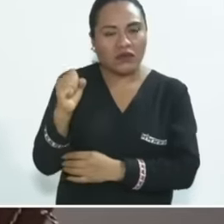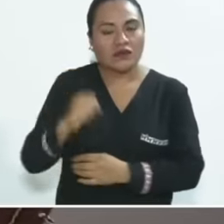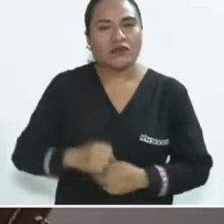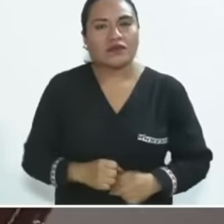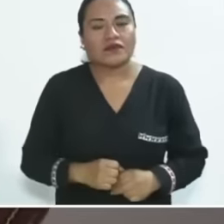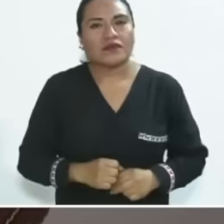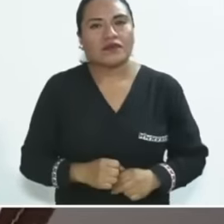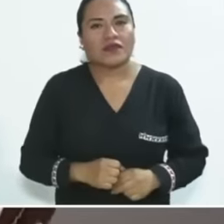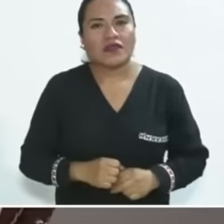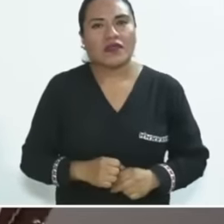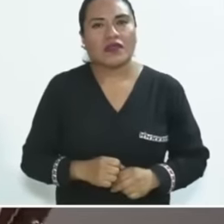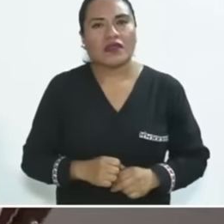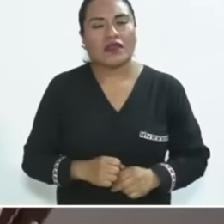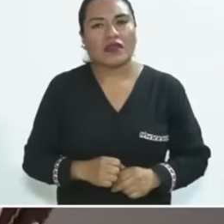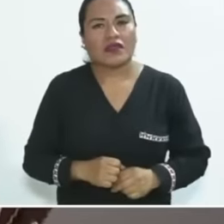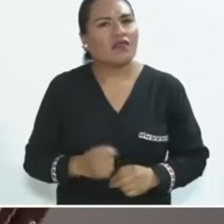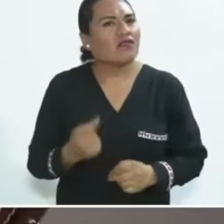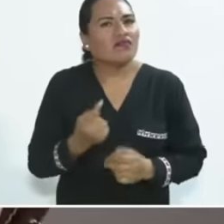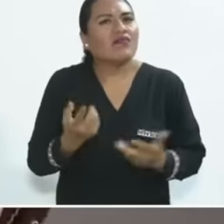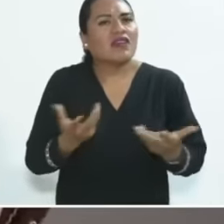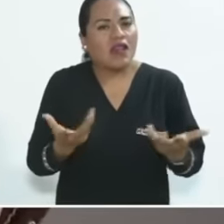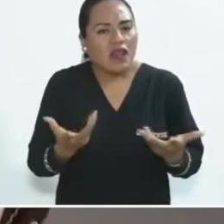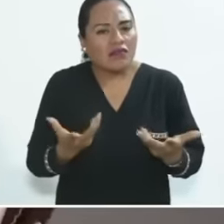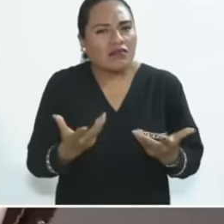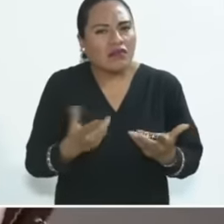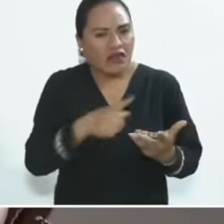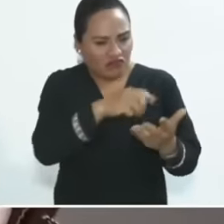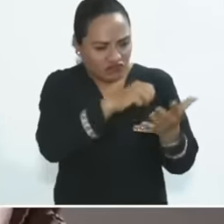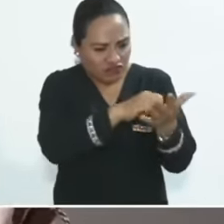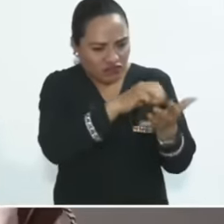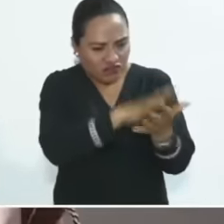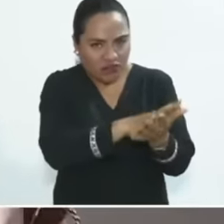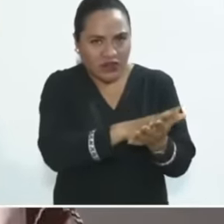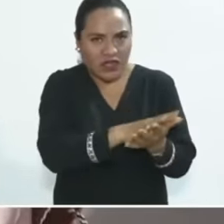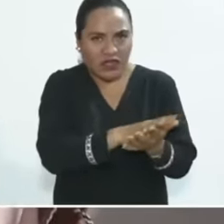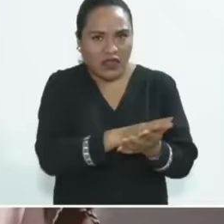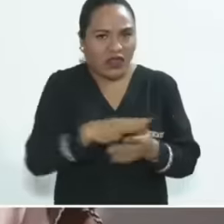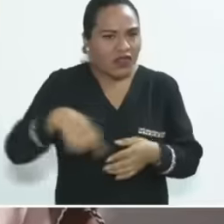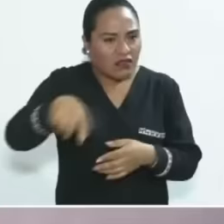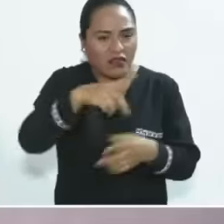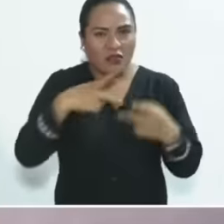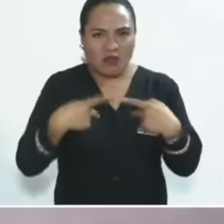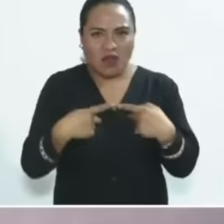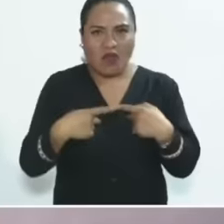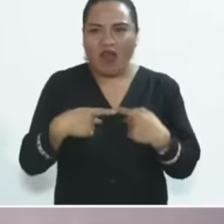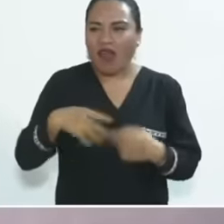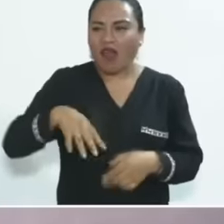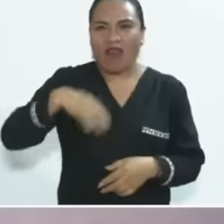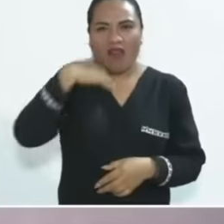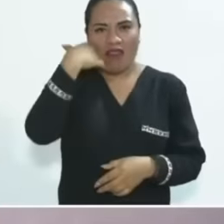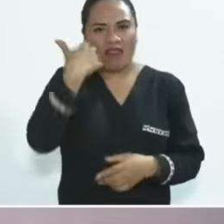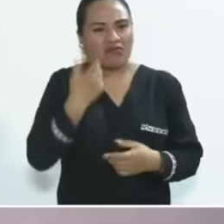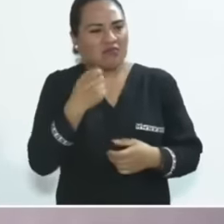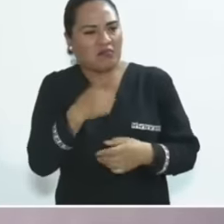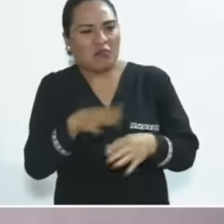que se modere la indigencia y la opulencia.